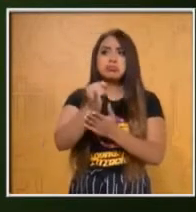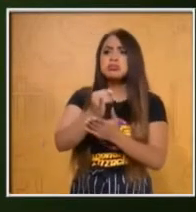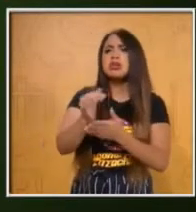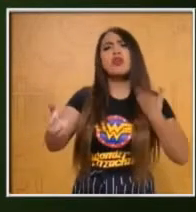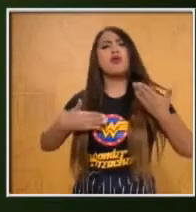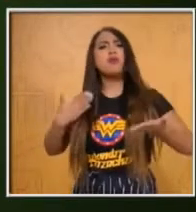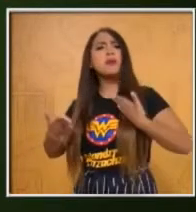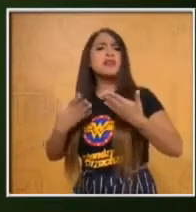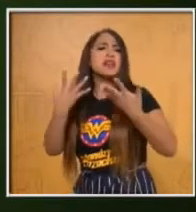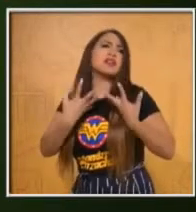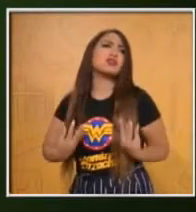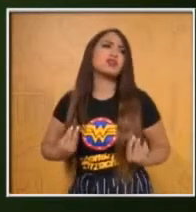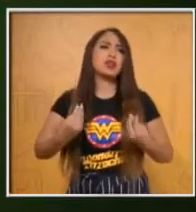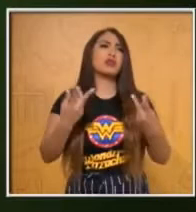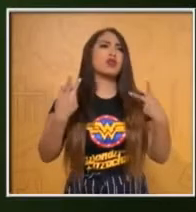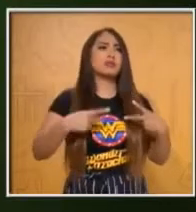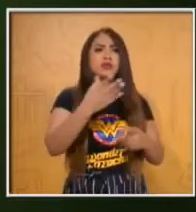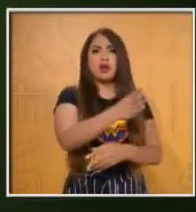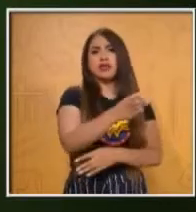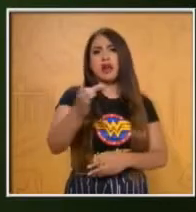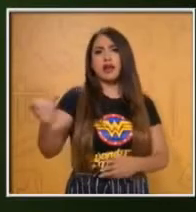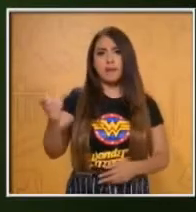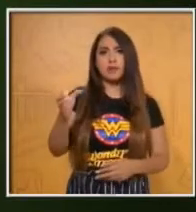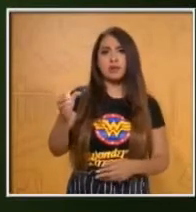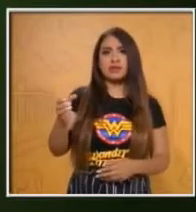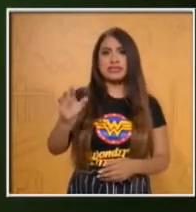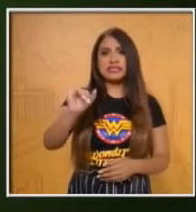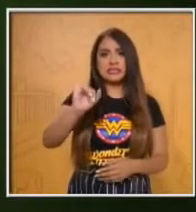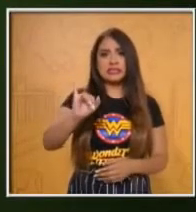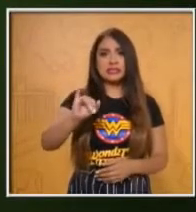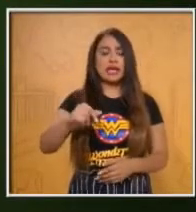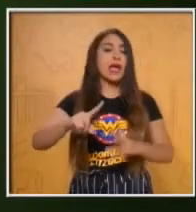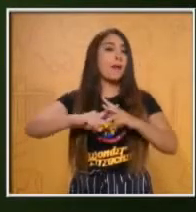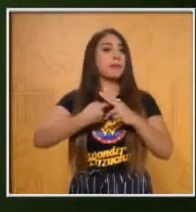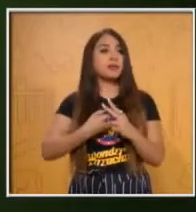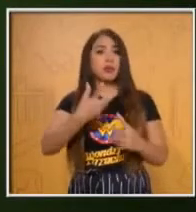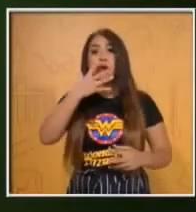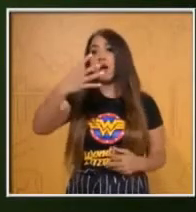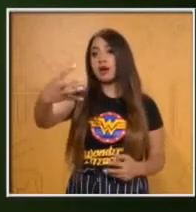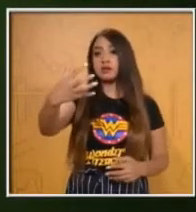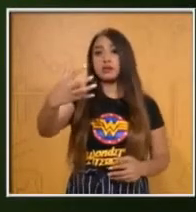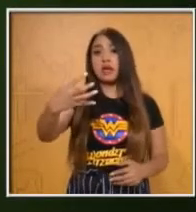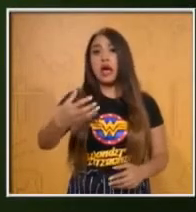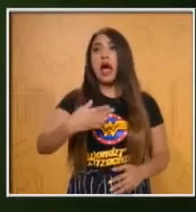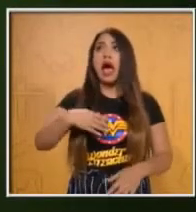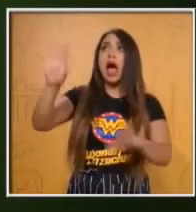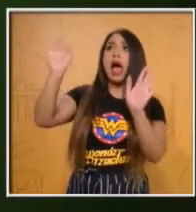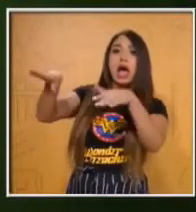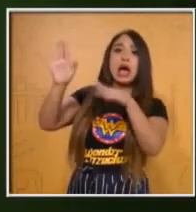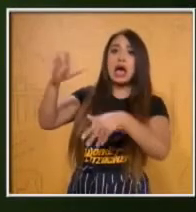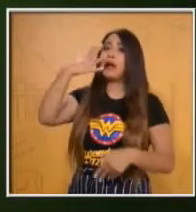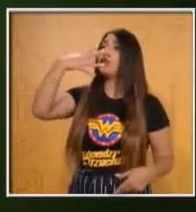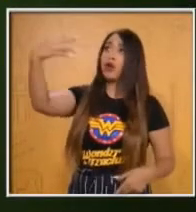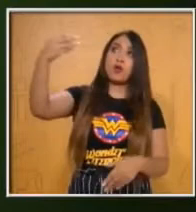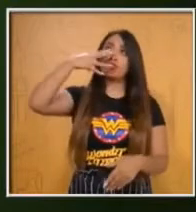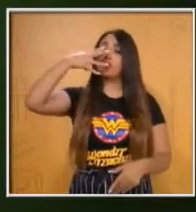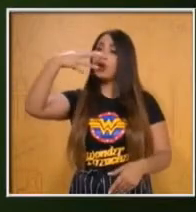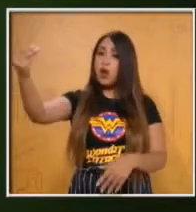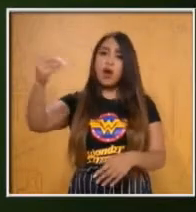campesinos que se hallaban en las cercanías y comenzó a gritar: ¡El lobo! ¡El